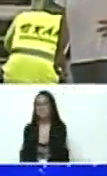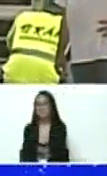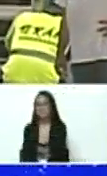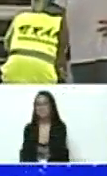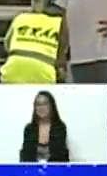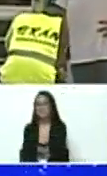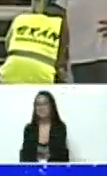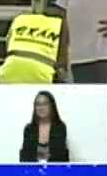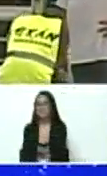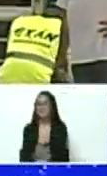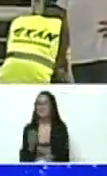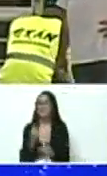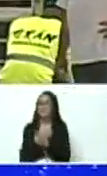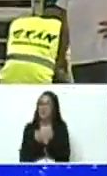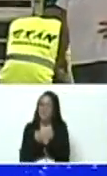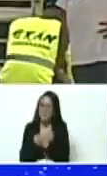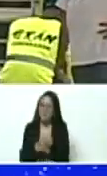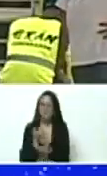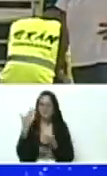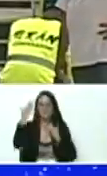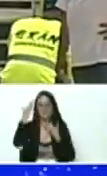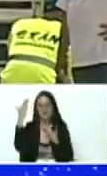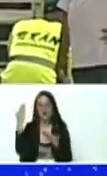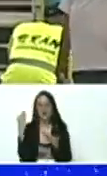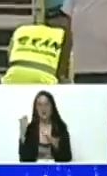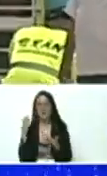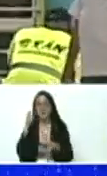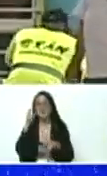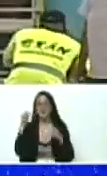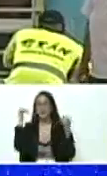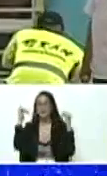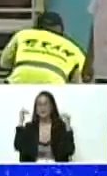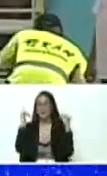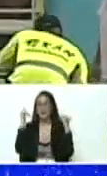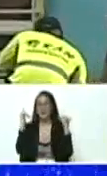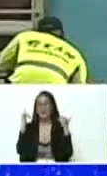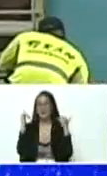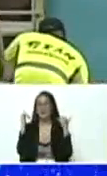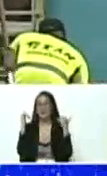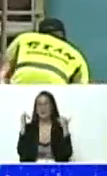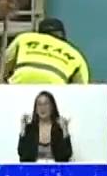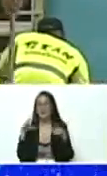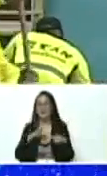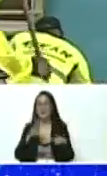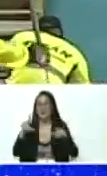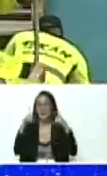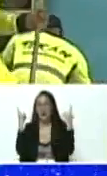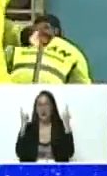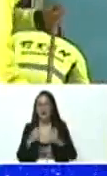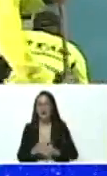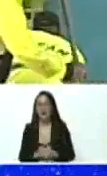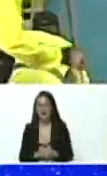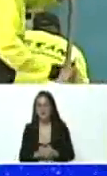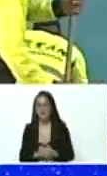y mucho amor. Bueno, mis saludos a los parranderos, pues. Tremendos parranderos de La Guaira.